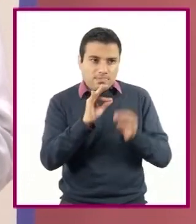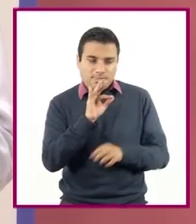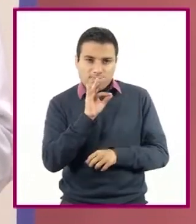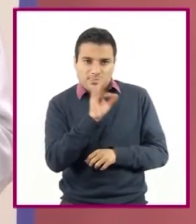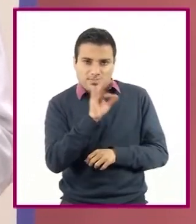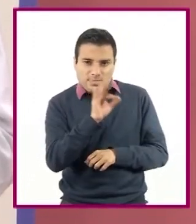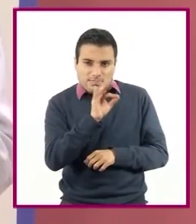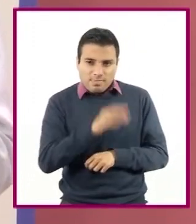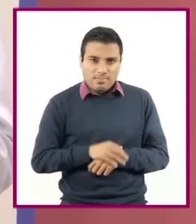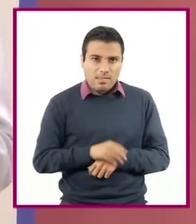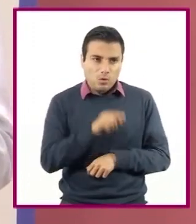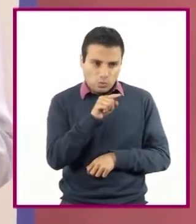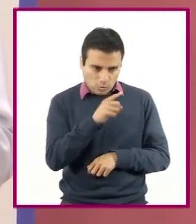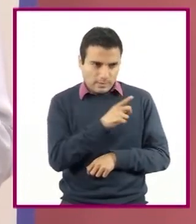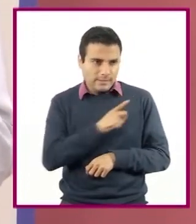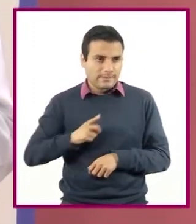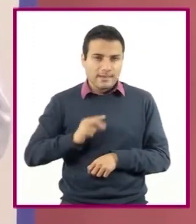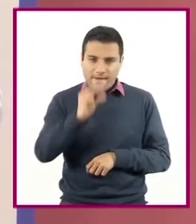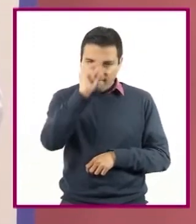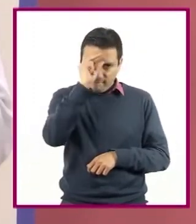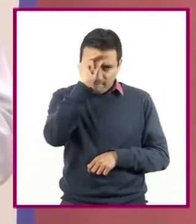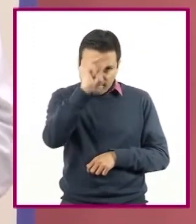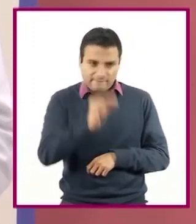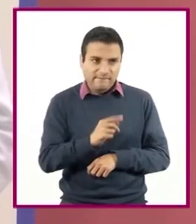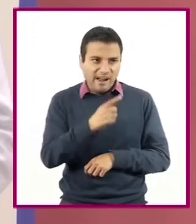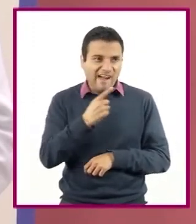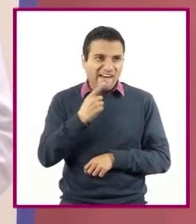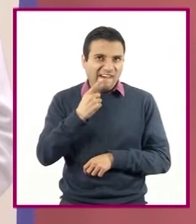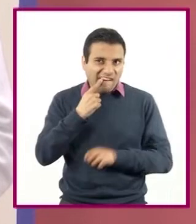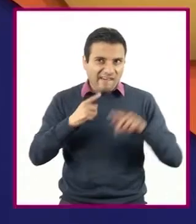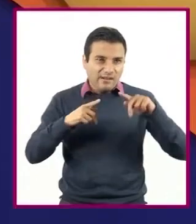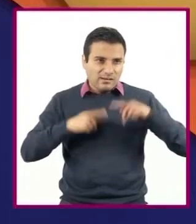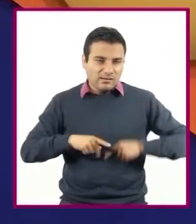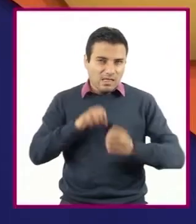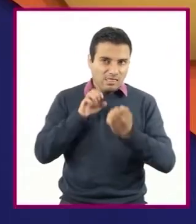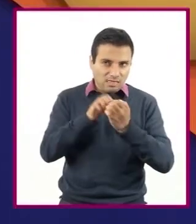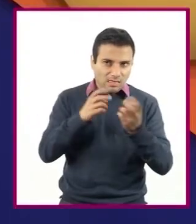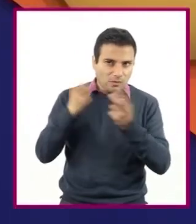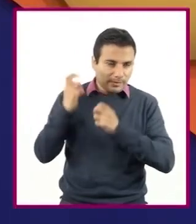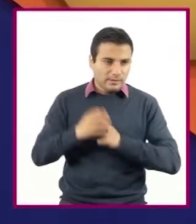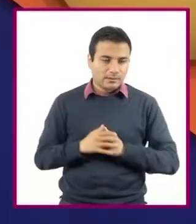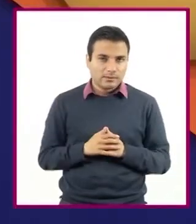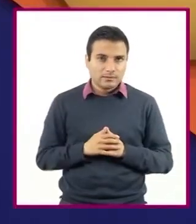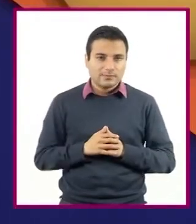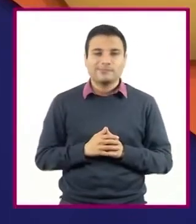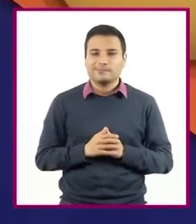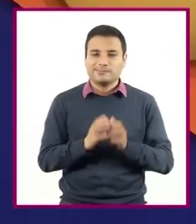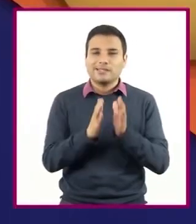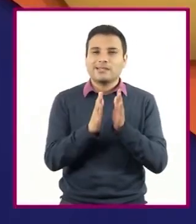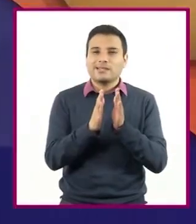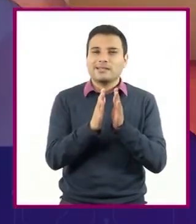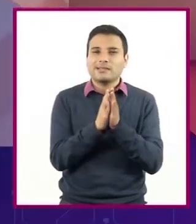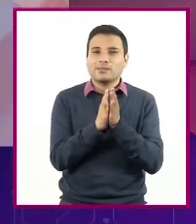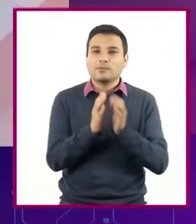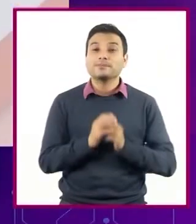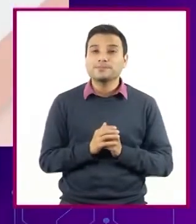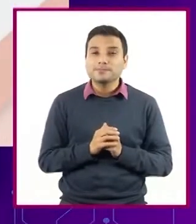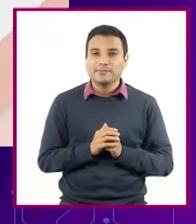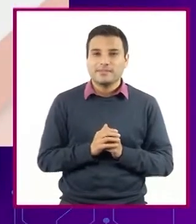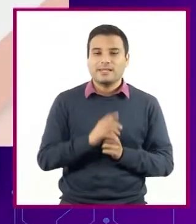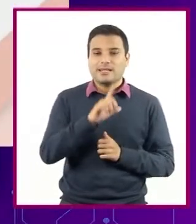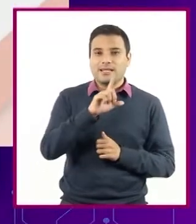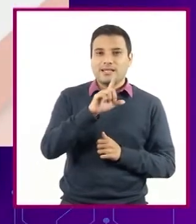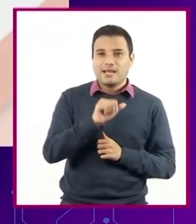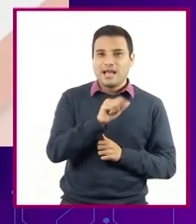que tiene que ser astuto o pícaro para sobrevivir. Hablas de la novela anónima El Lazarillo